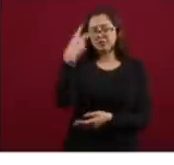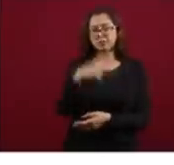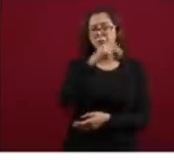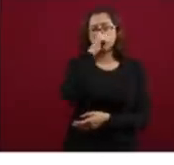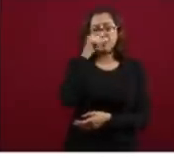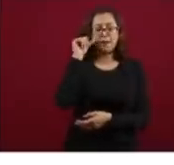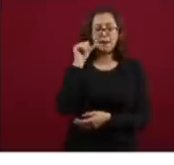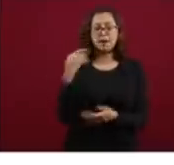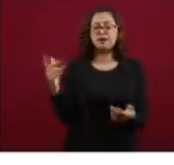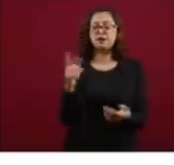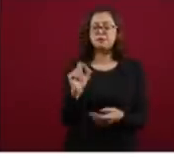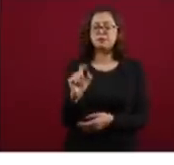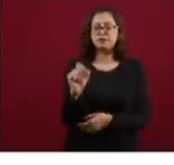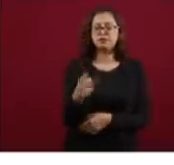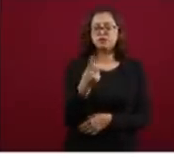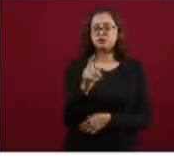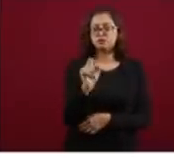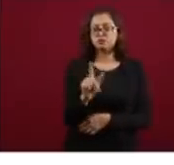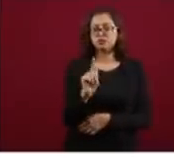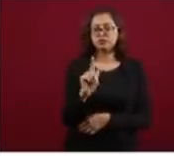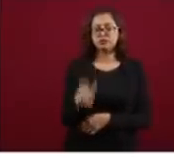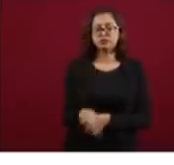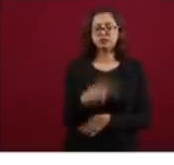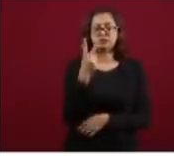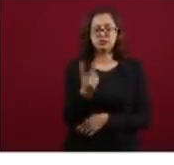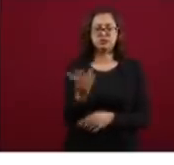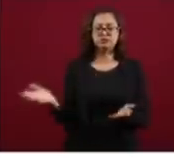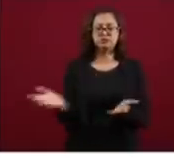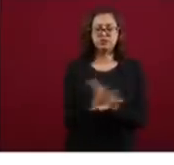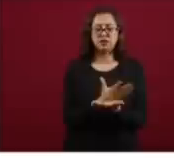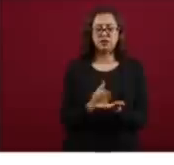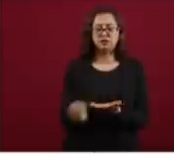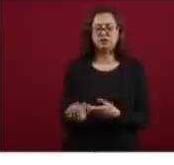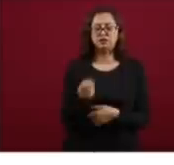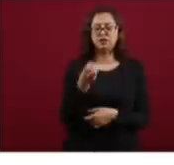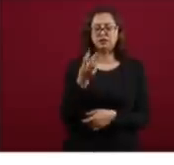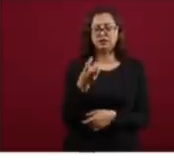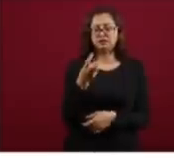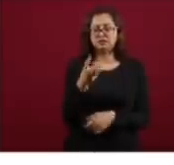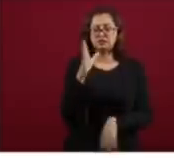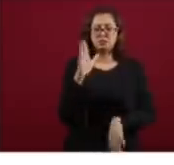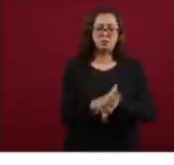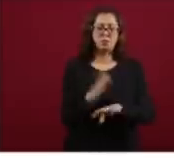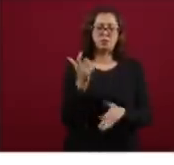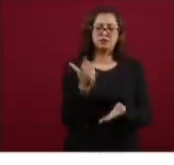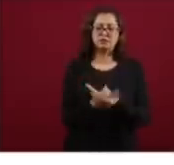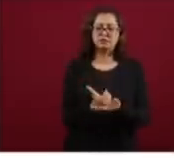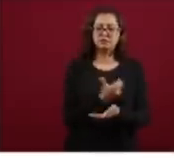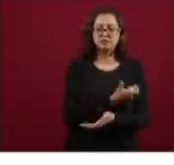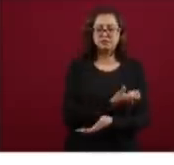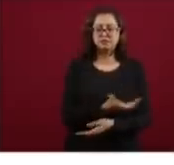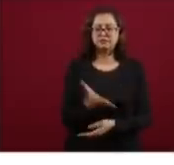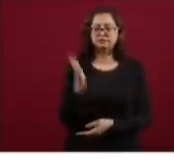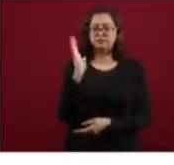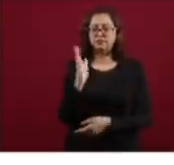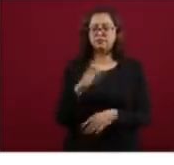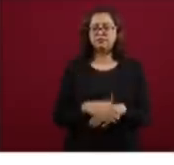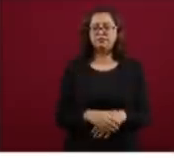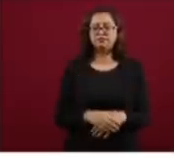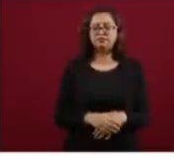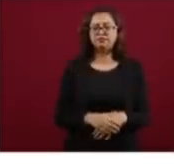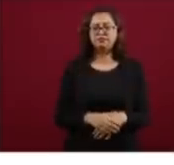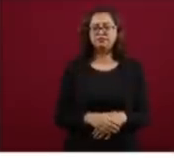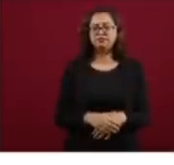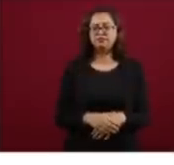precio de 22 78 por litro al público y un margen de 390 es el más alto en este tipo de combustible bp tenía tiempo